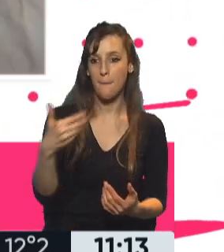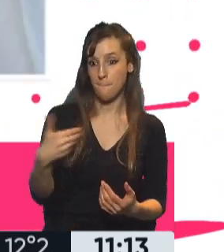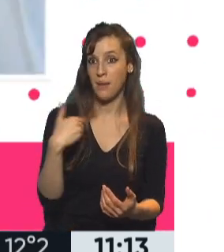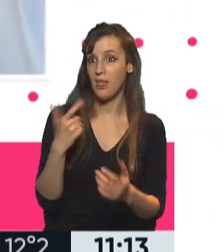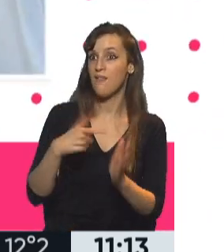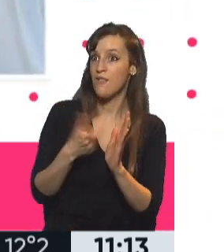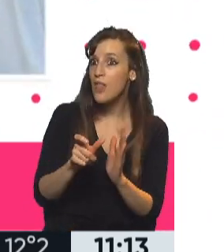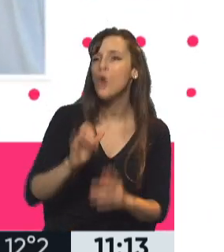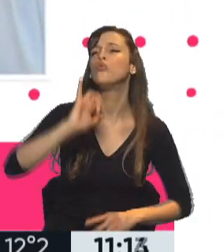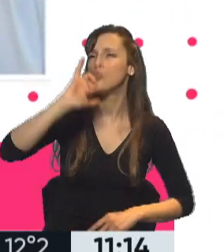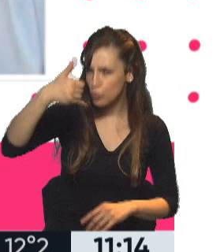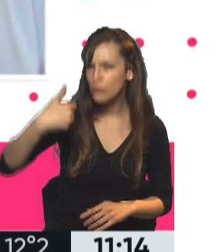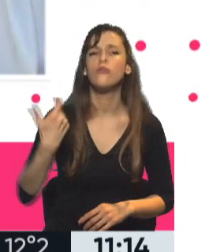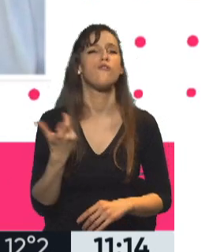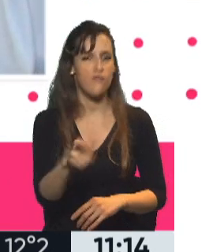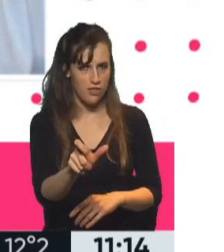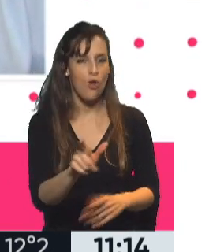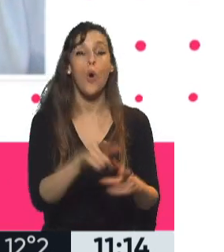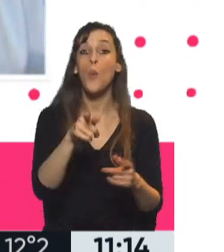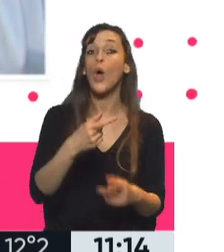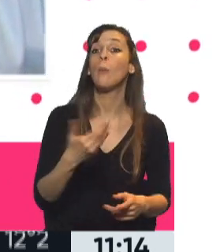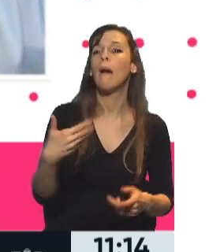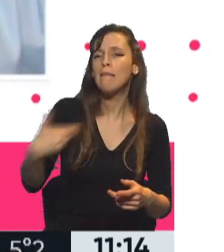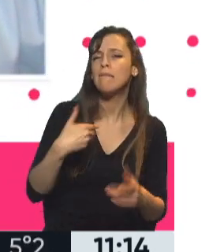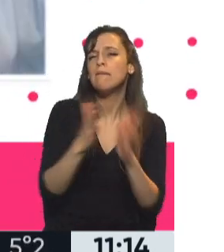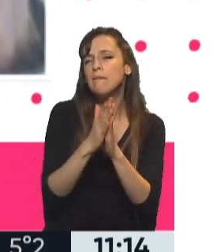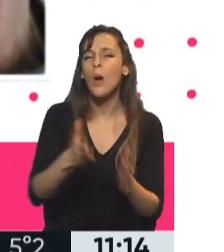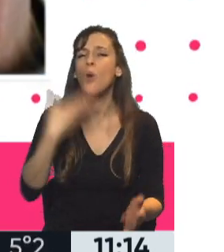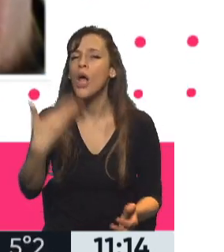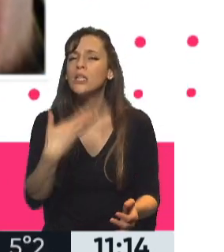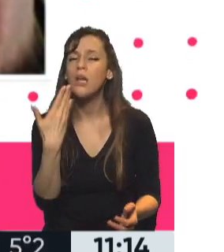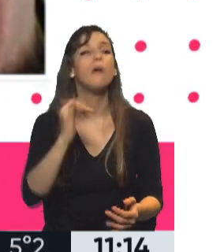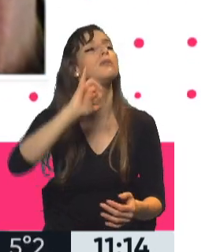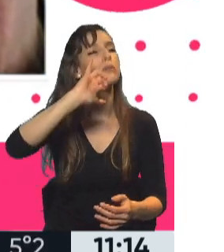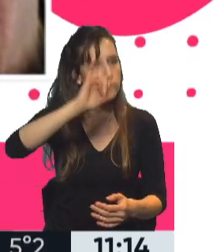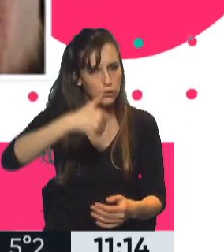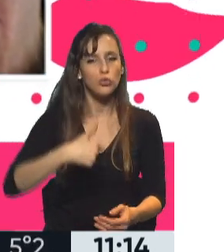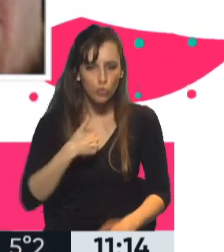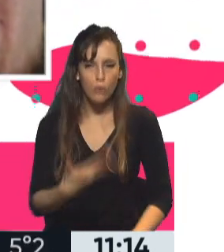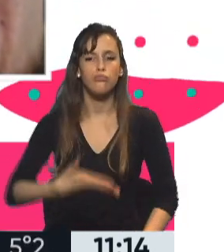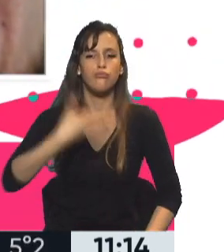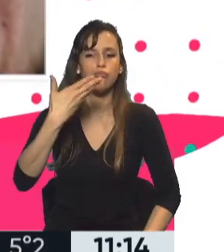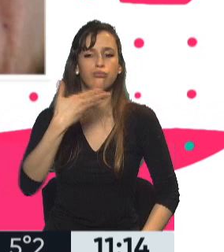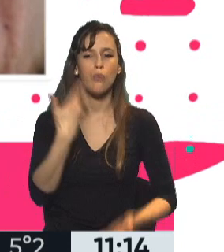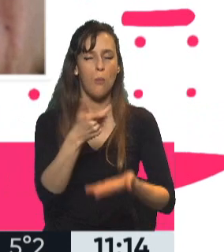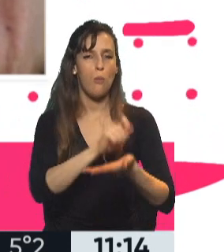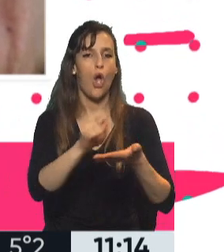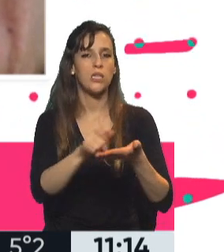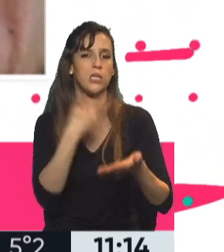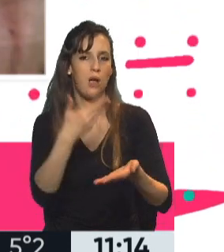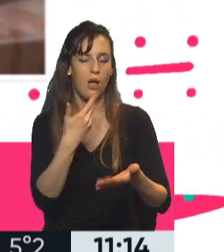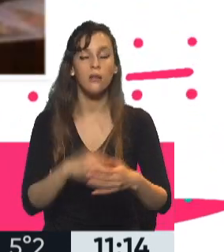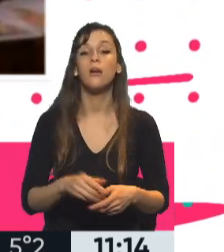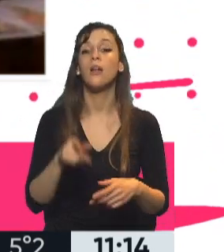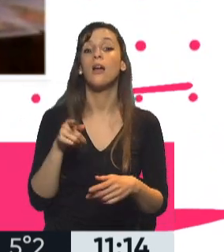hago un videíto. ¿Me recitas un poema? Sí, te recito un poema. Y por otro lado, Arturo está haciendo,